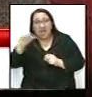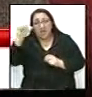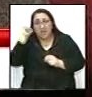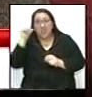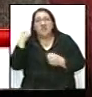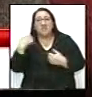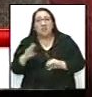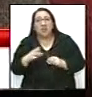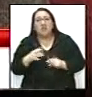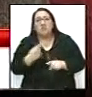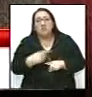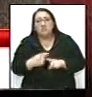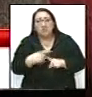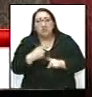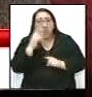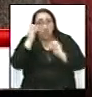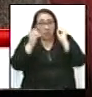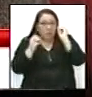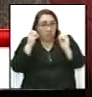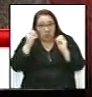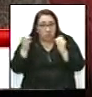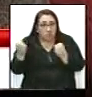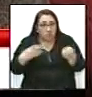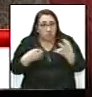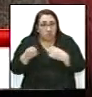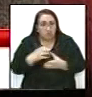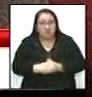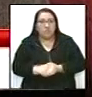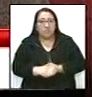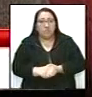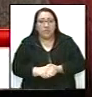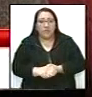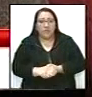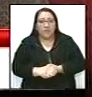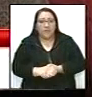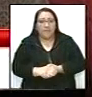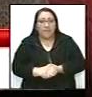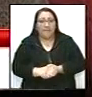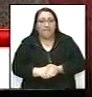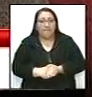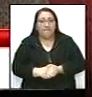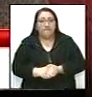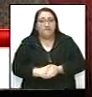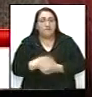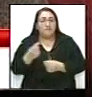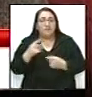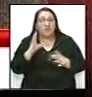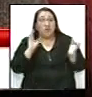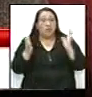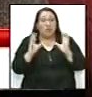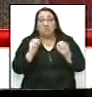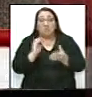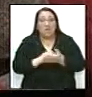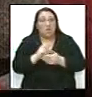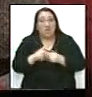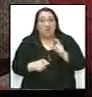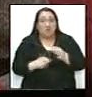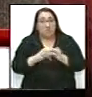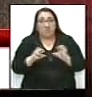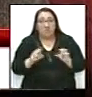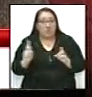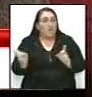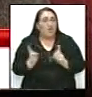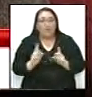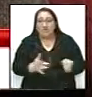ya ciertas posiciones ya de una otra naturaleza, simplemente está confundiendo mucho más a la población y no